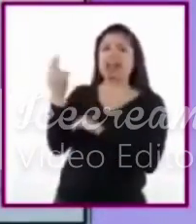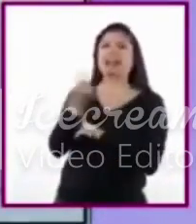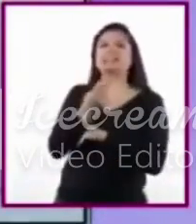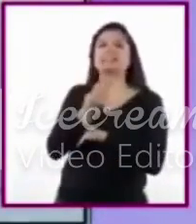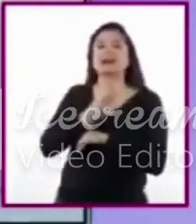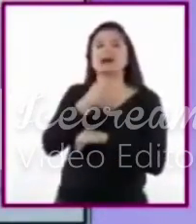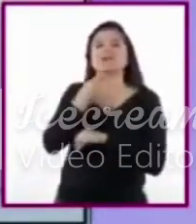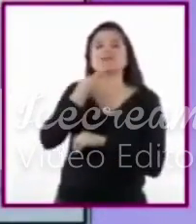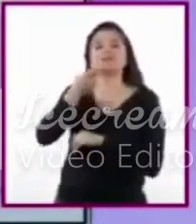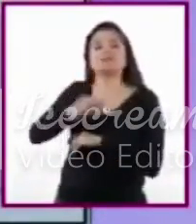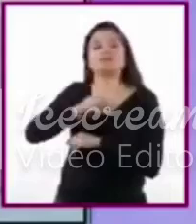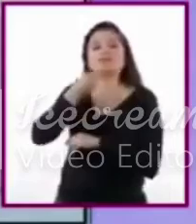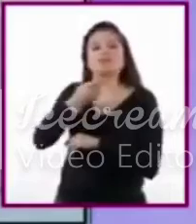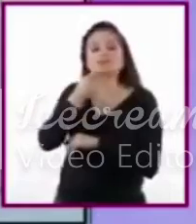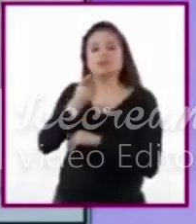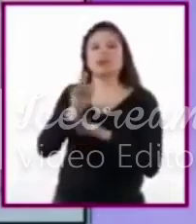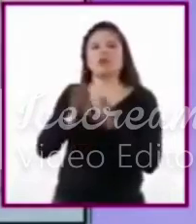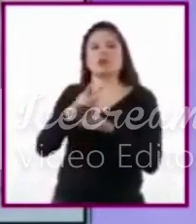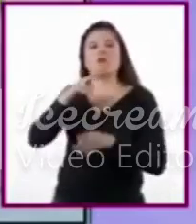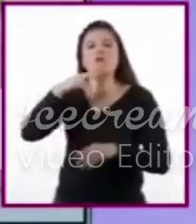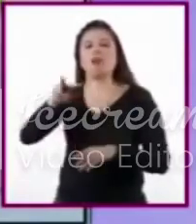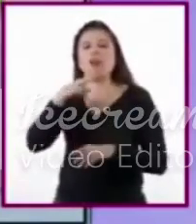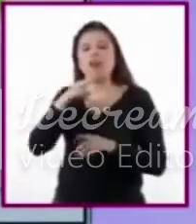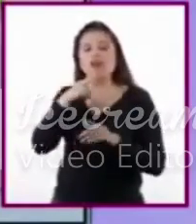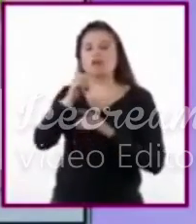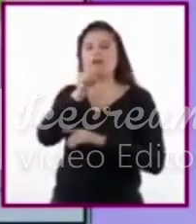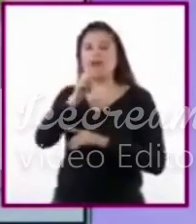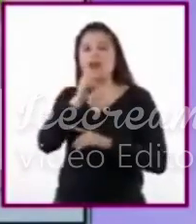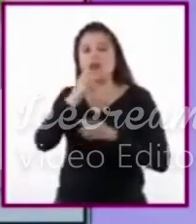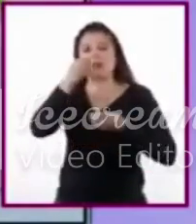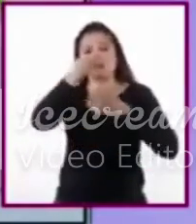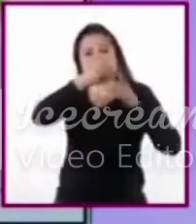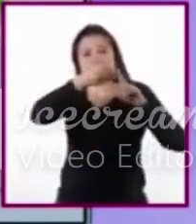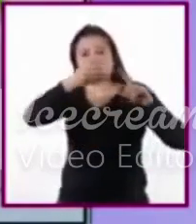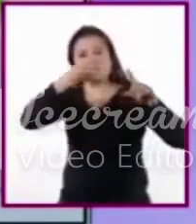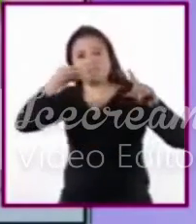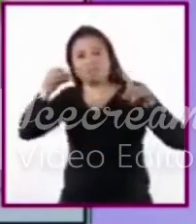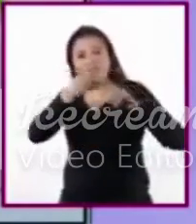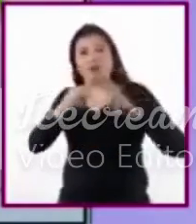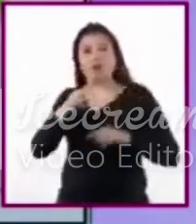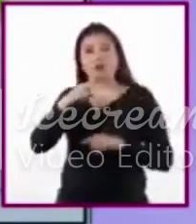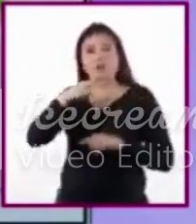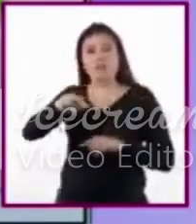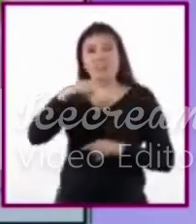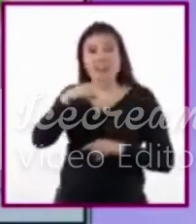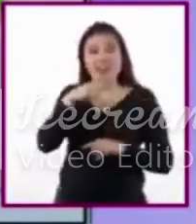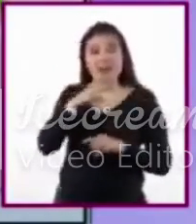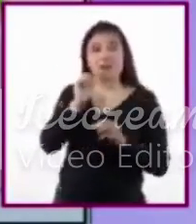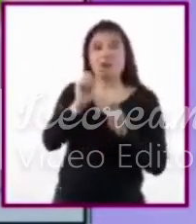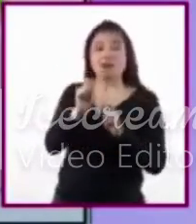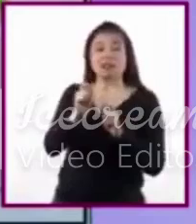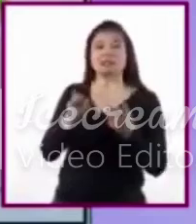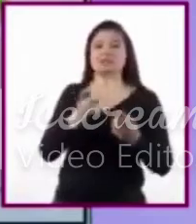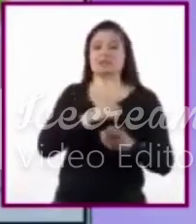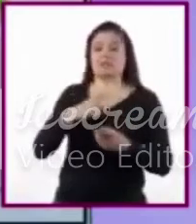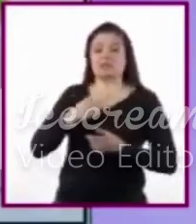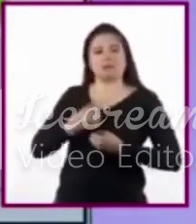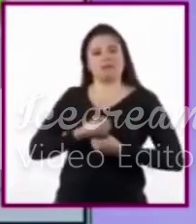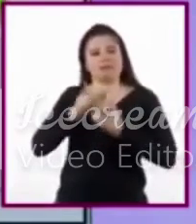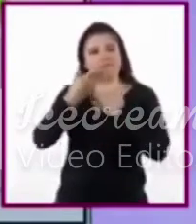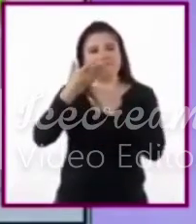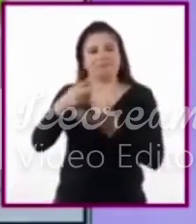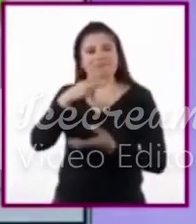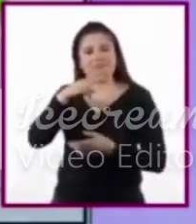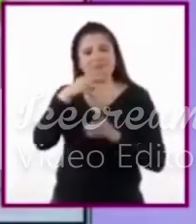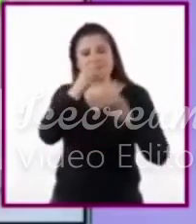un modo verbal y una conjugación específica. El modo del verbo expresa la actitud de quien habla respecto de